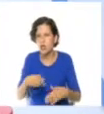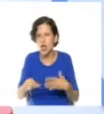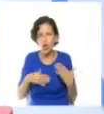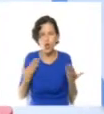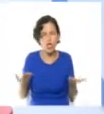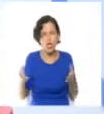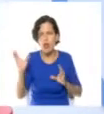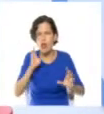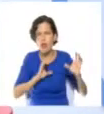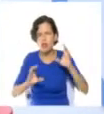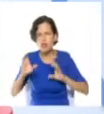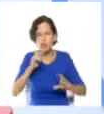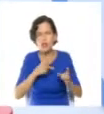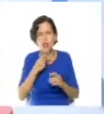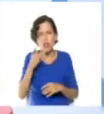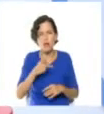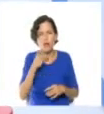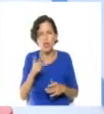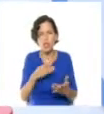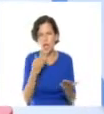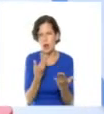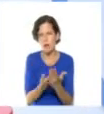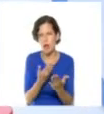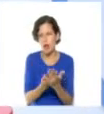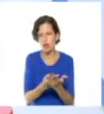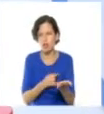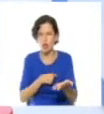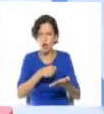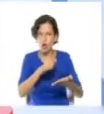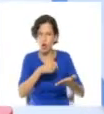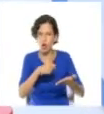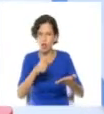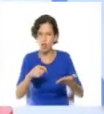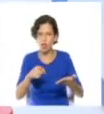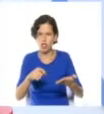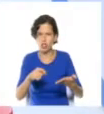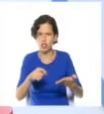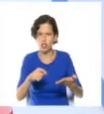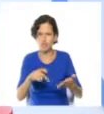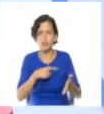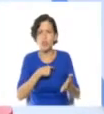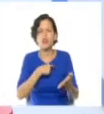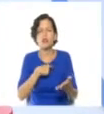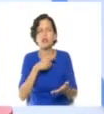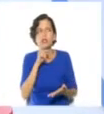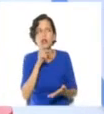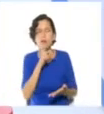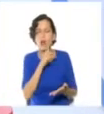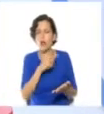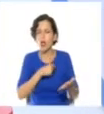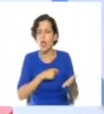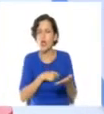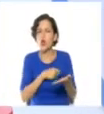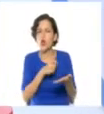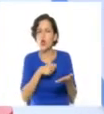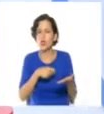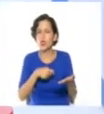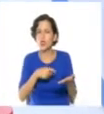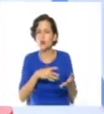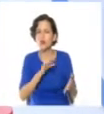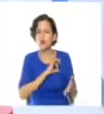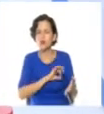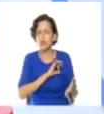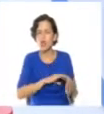las ciencias de la política, plantea un escrito llamado el contrato social. ¿Y qué es el contrato